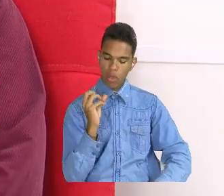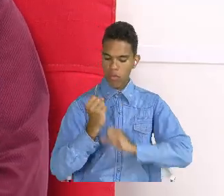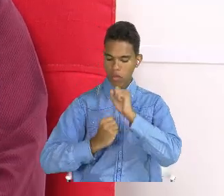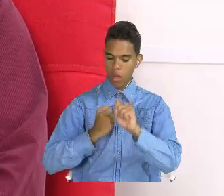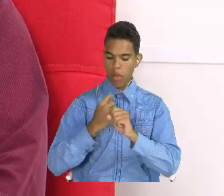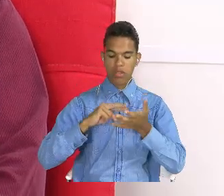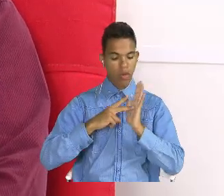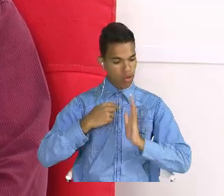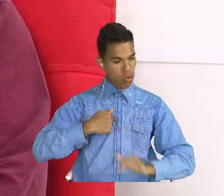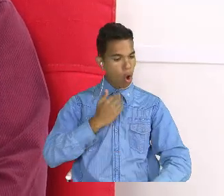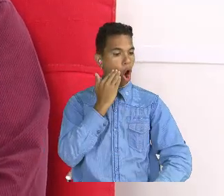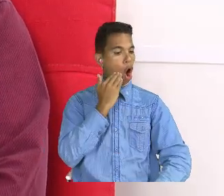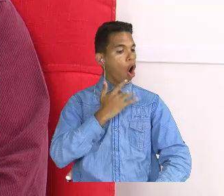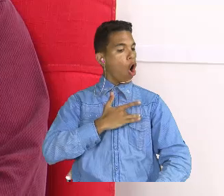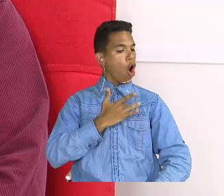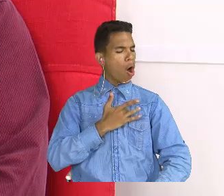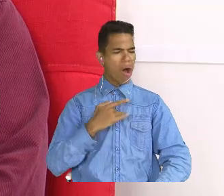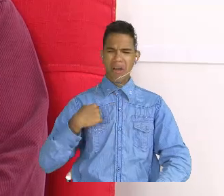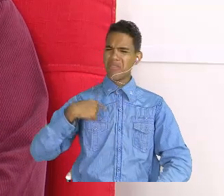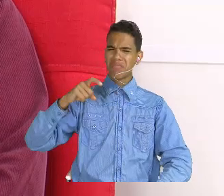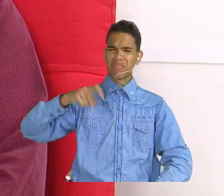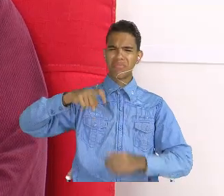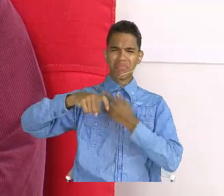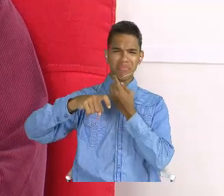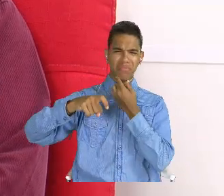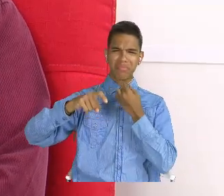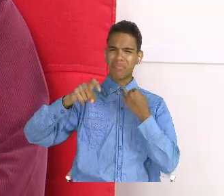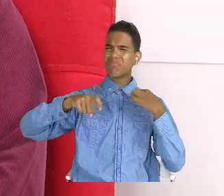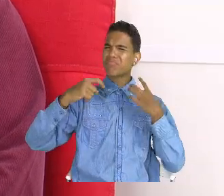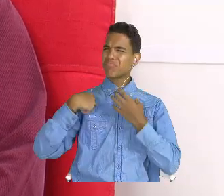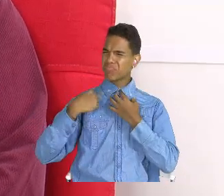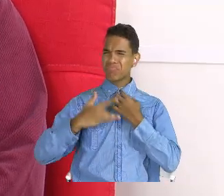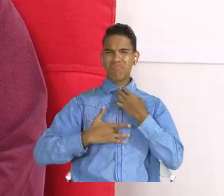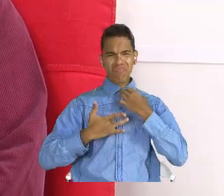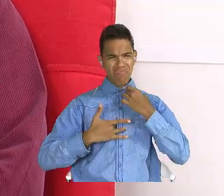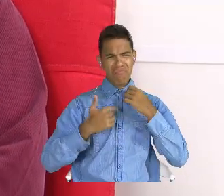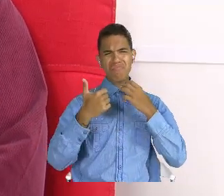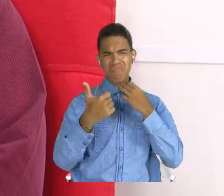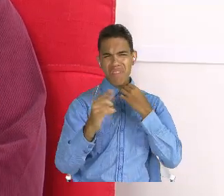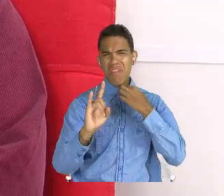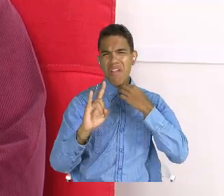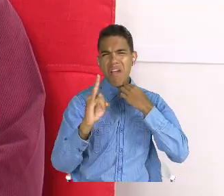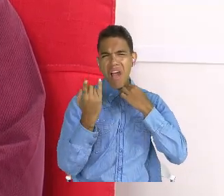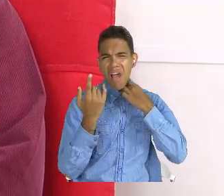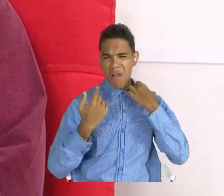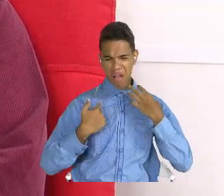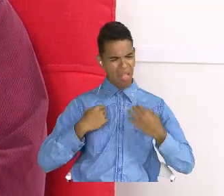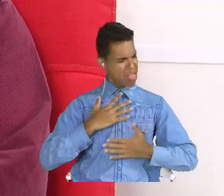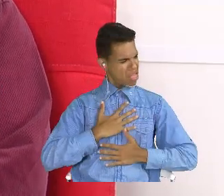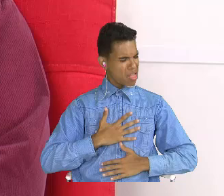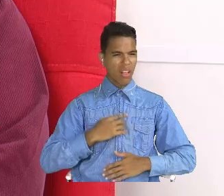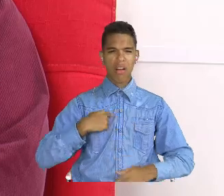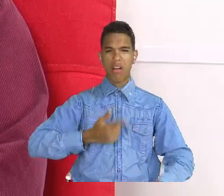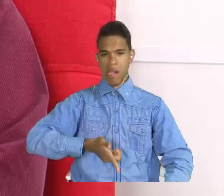de vida, no sienten la necesidad, digamos, de no, yo me siento bien, a mí eso no me da nada, entonces me tomo mis